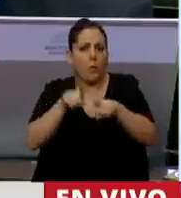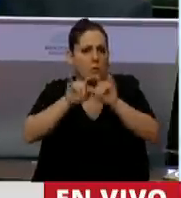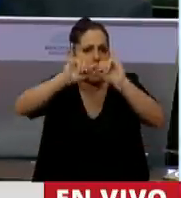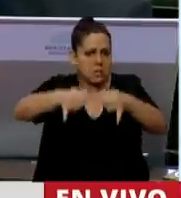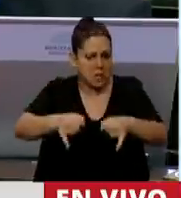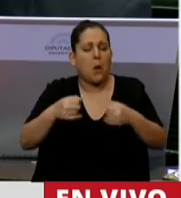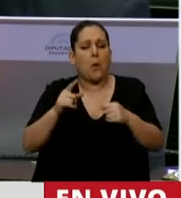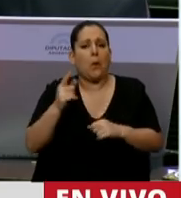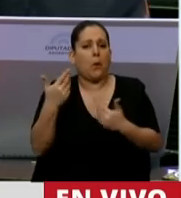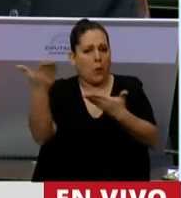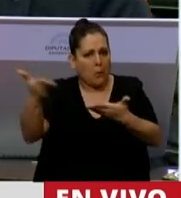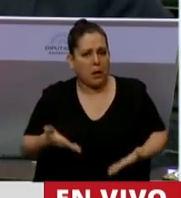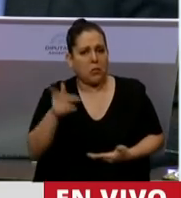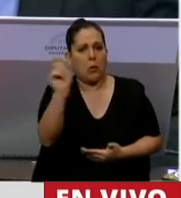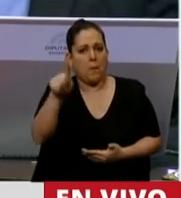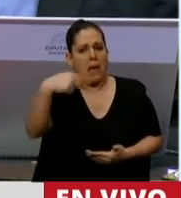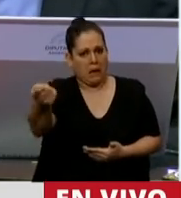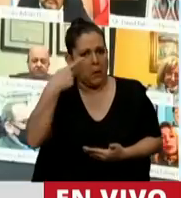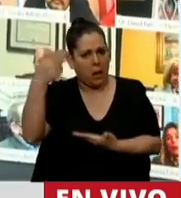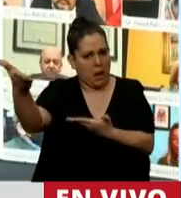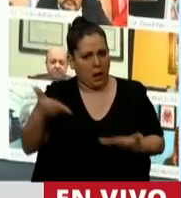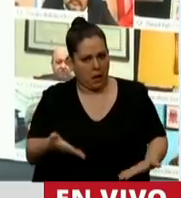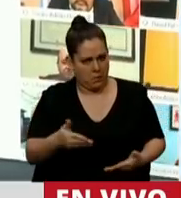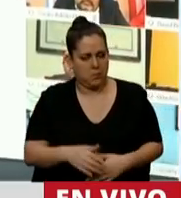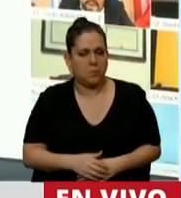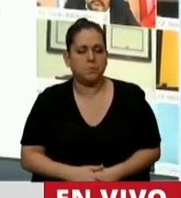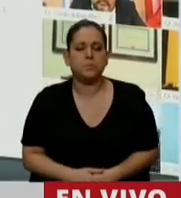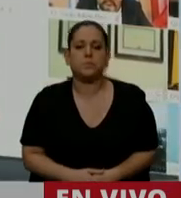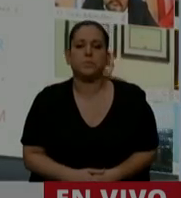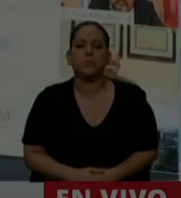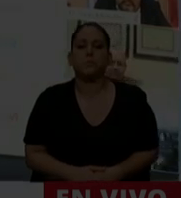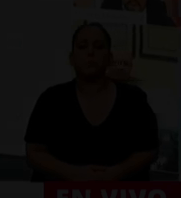Bienvenido y lo esperamos el mes que viene. Muchas gracias. Gracias, diputado Waldo Wolf.